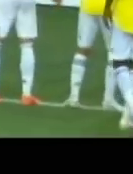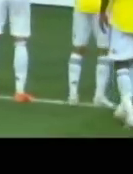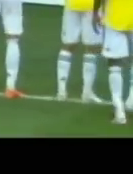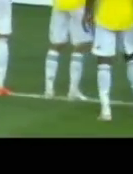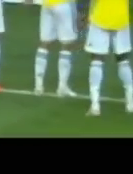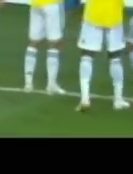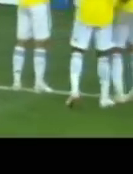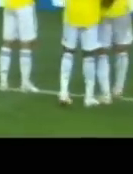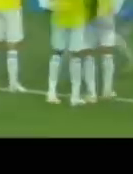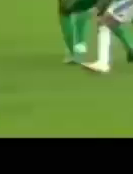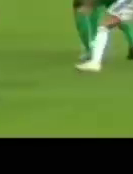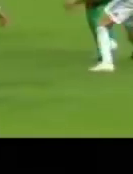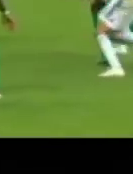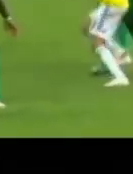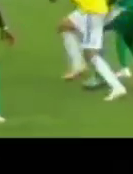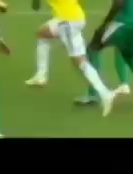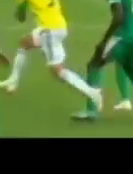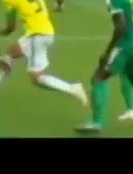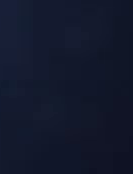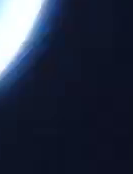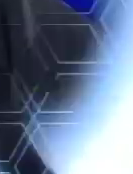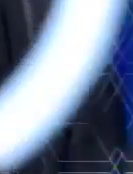H.